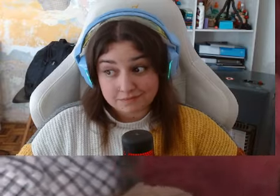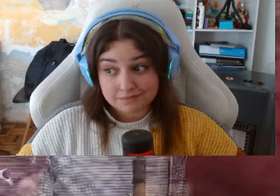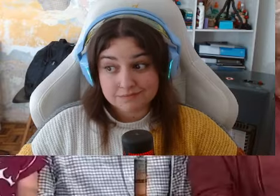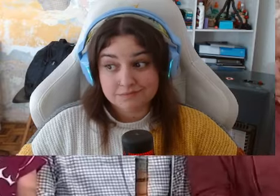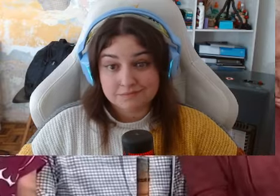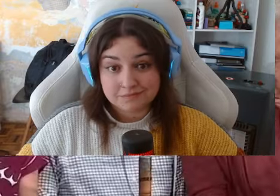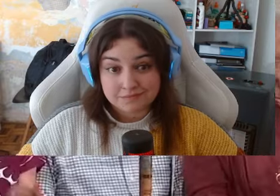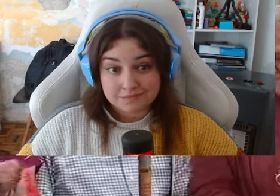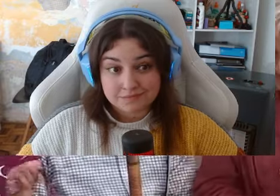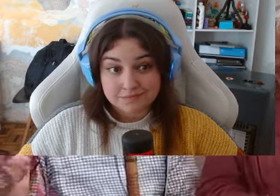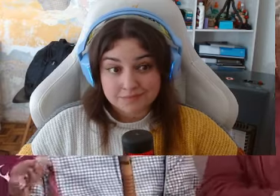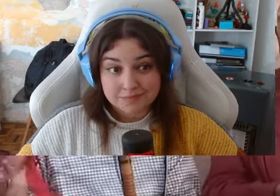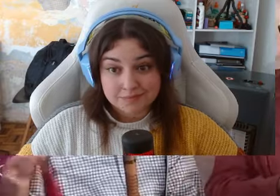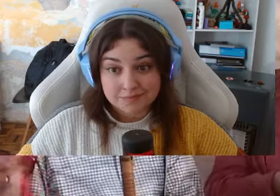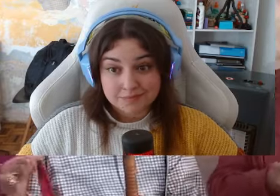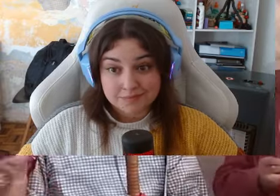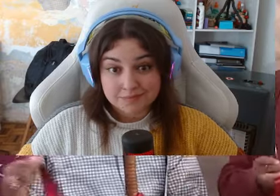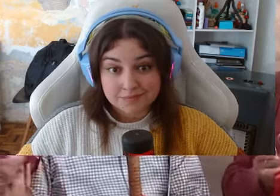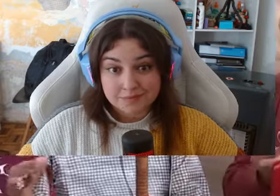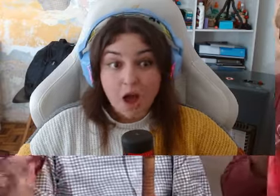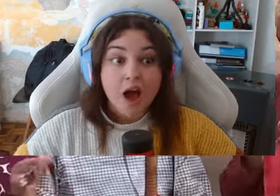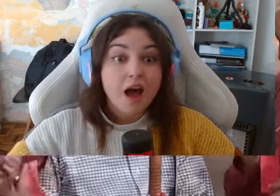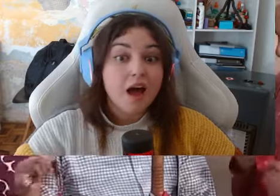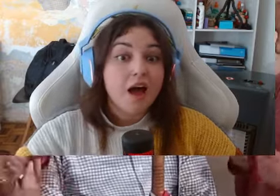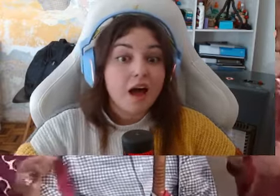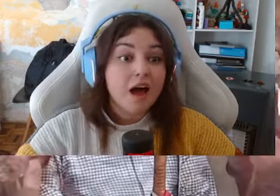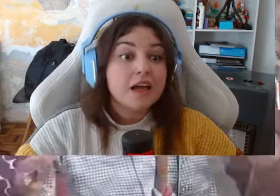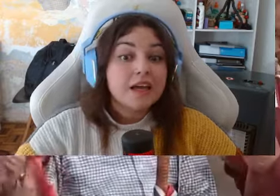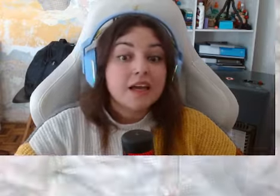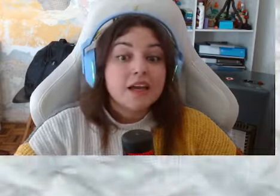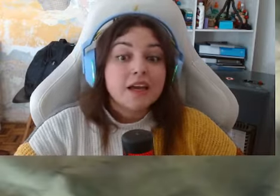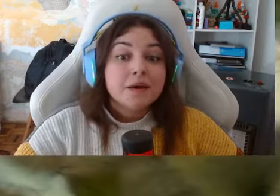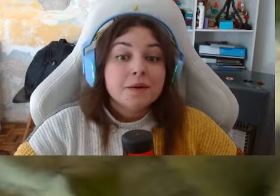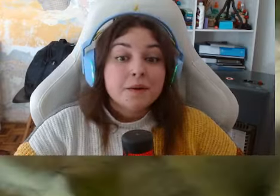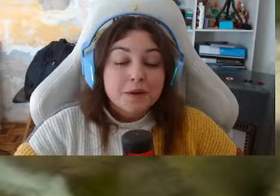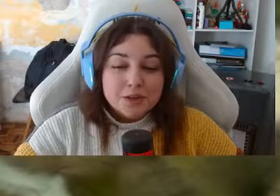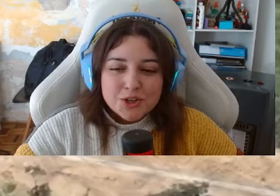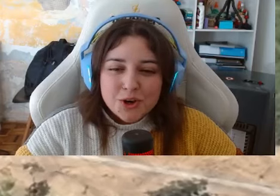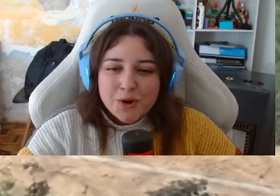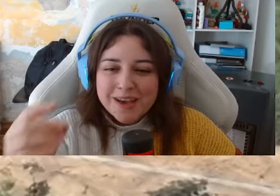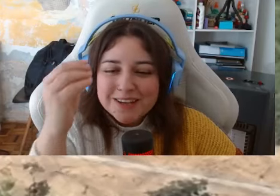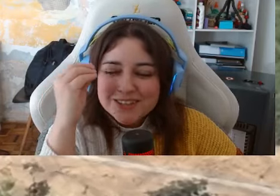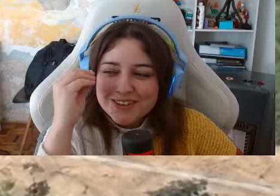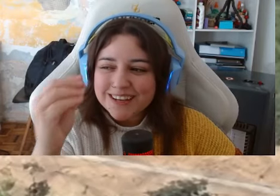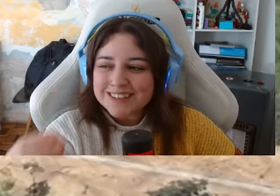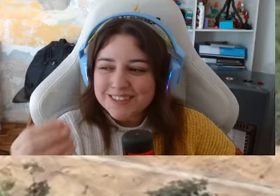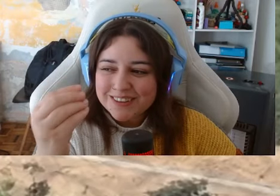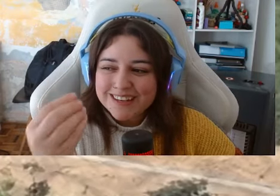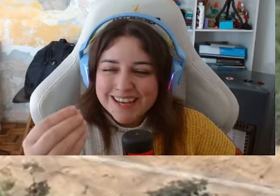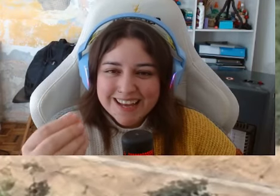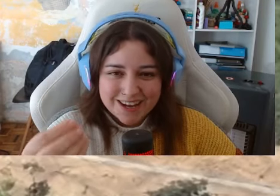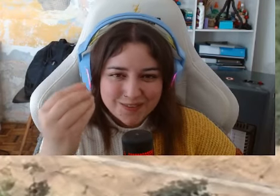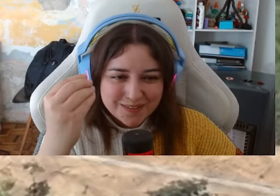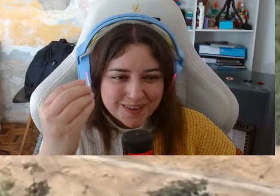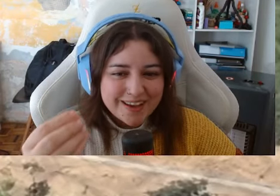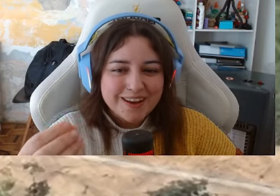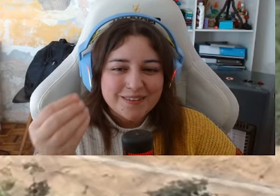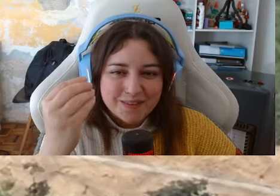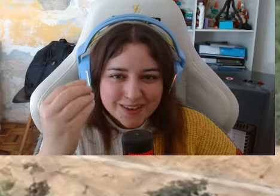43 kilómetros, construido con mano de obra local de manera artesanal. Yo reaccioné a